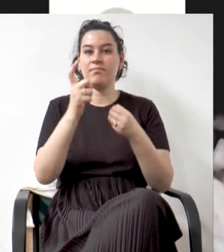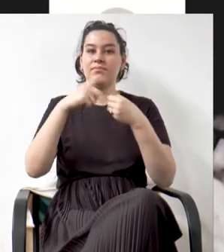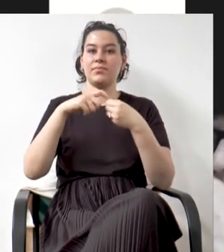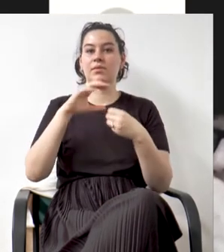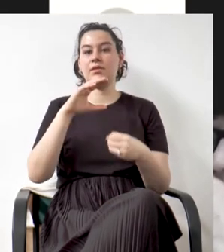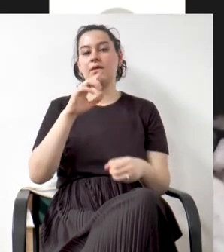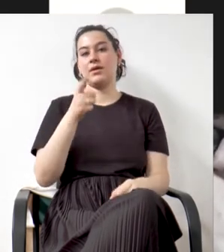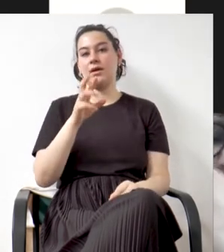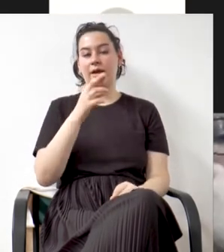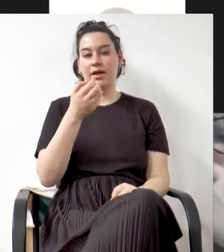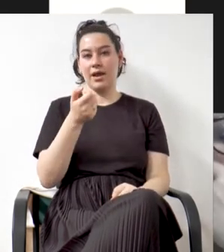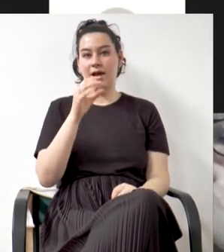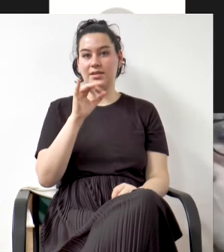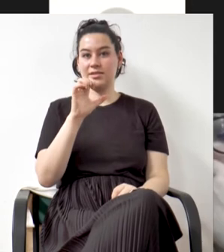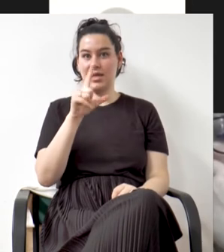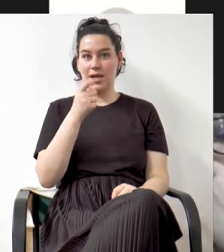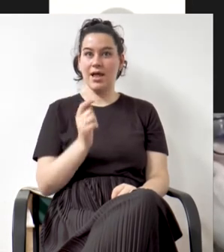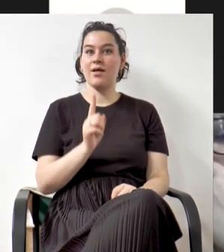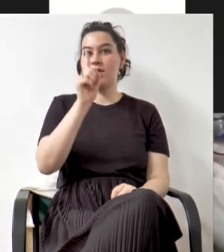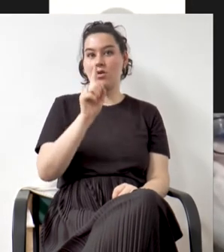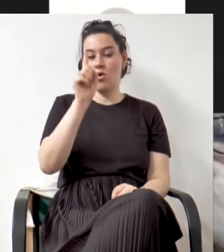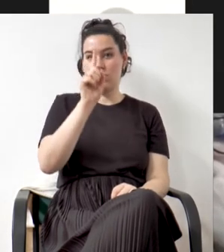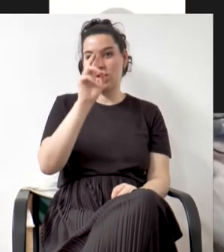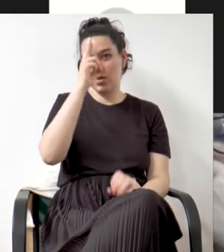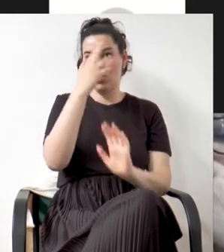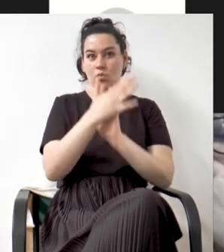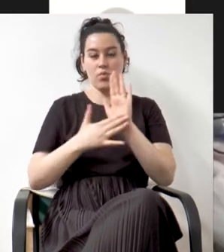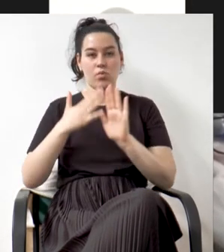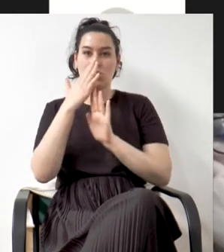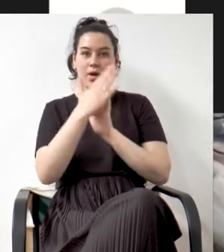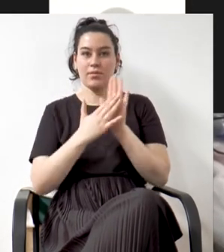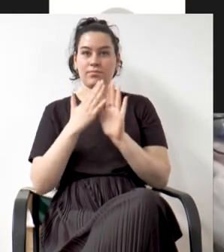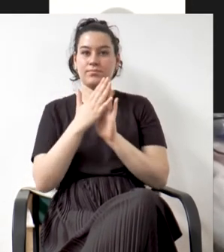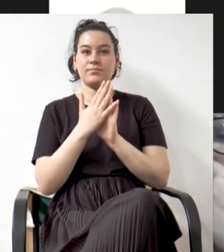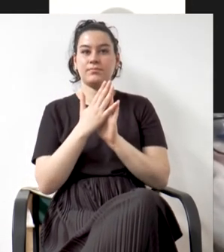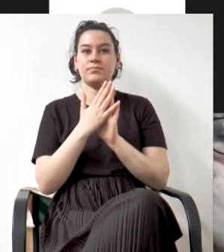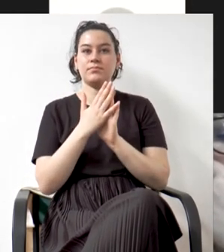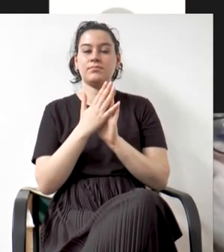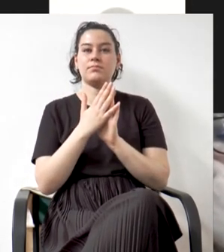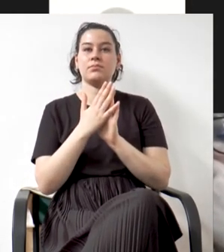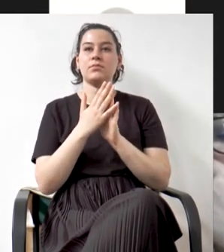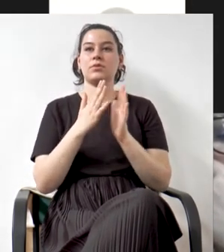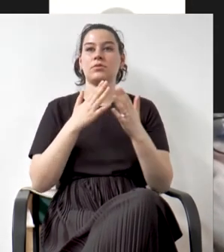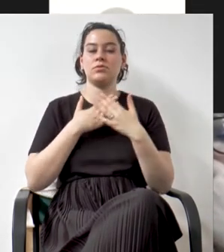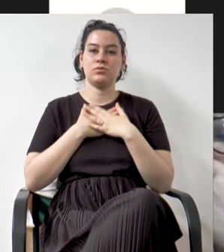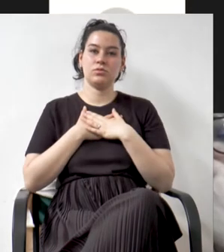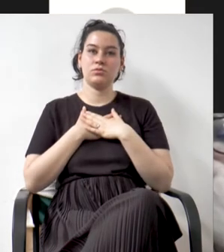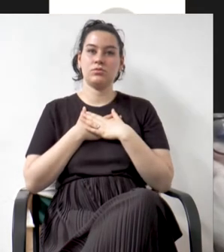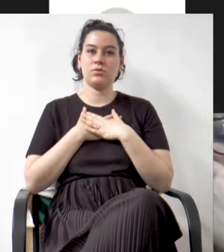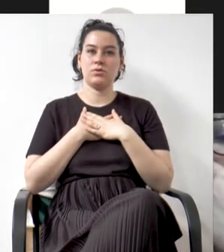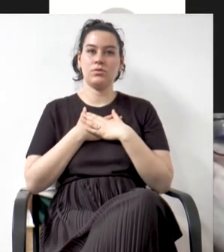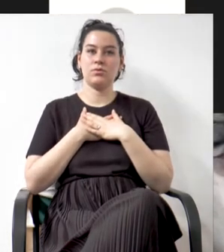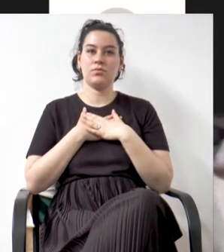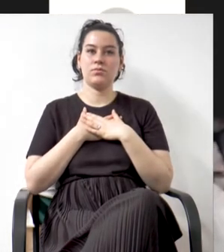por el CNUR Litoral Norte y Rodney Colina por la CCI. Así que, bueno, yo muy brevemente